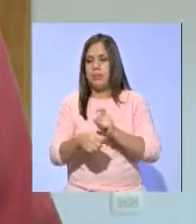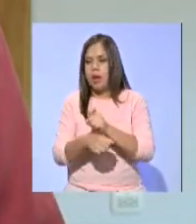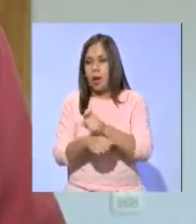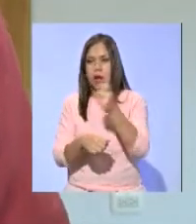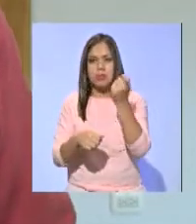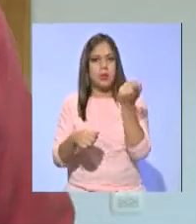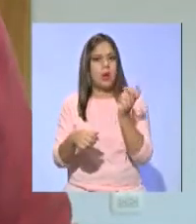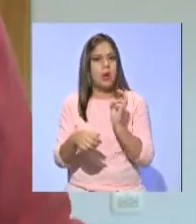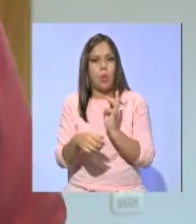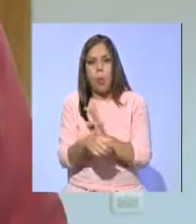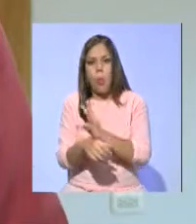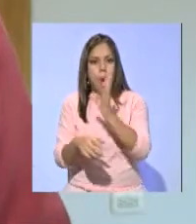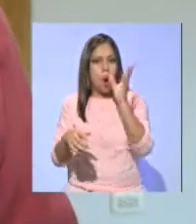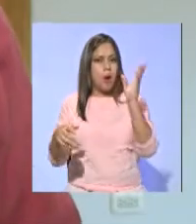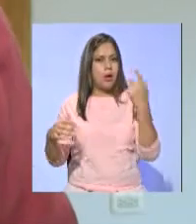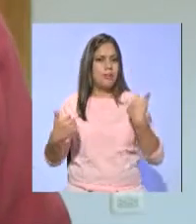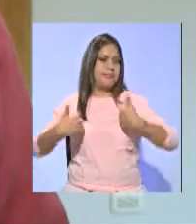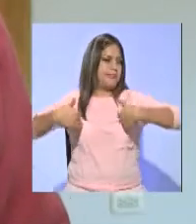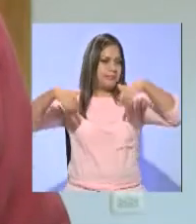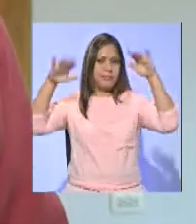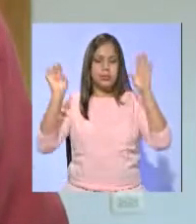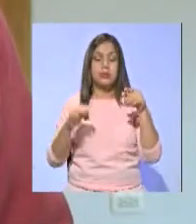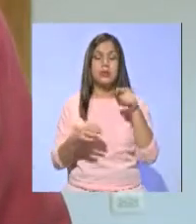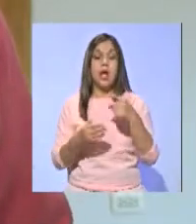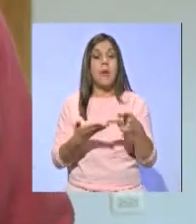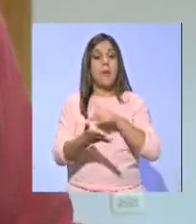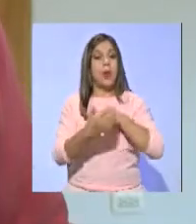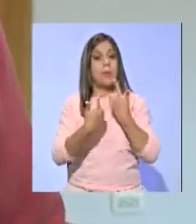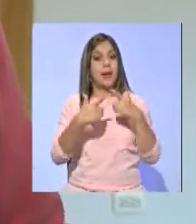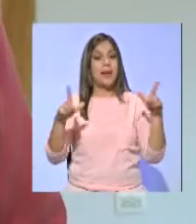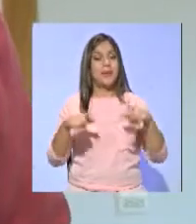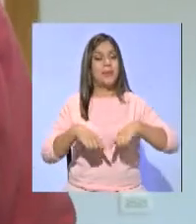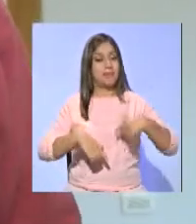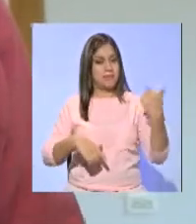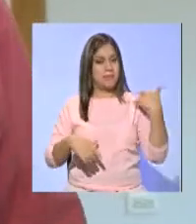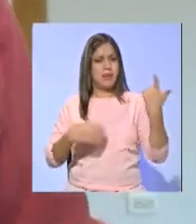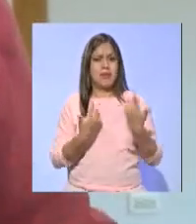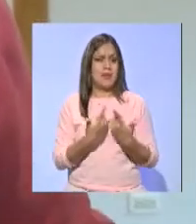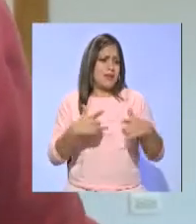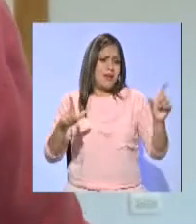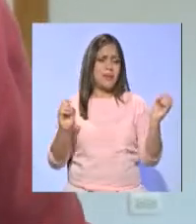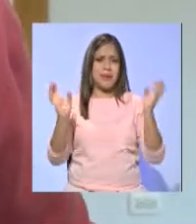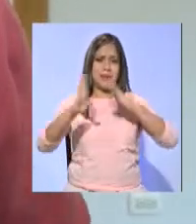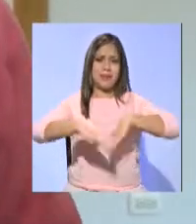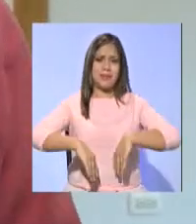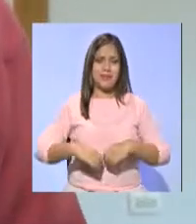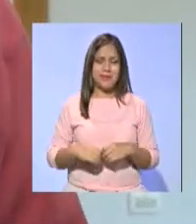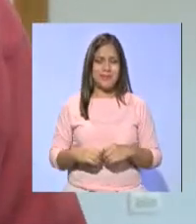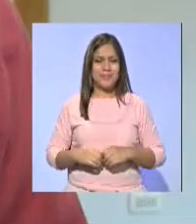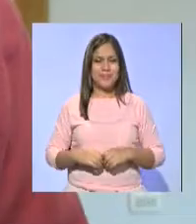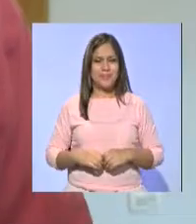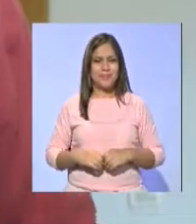de aplicaciones. Mientras que con software libre vas a tener estabilidad, vas a tener la seguridad.